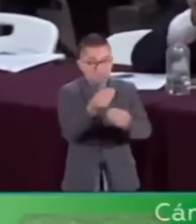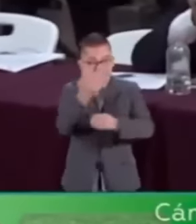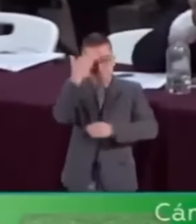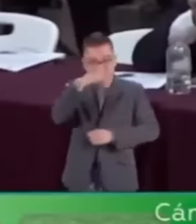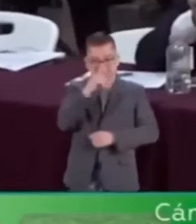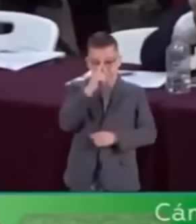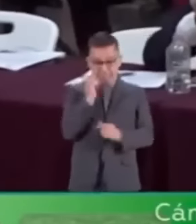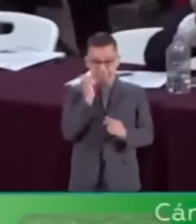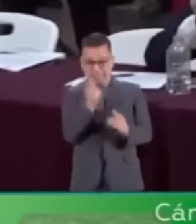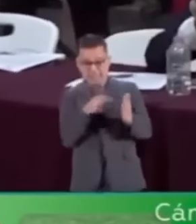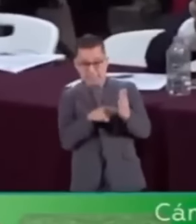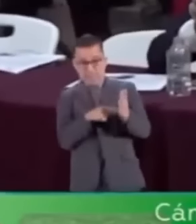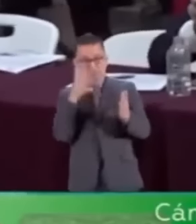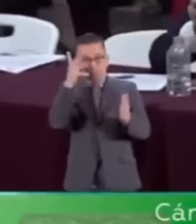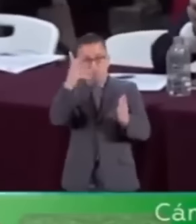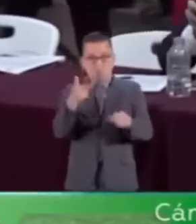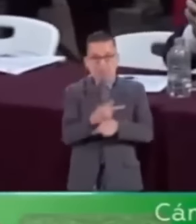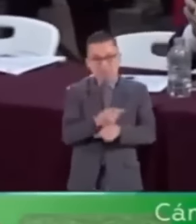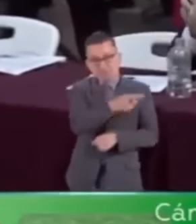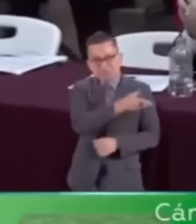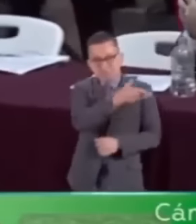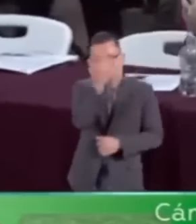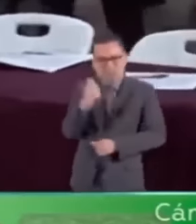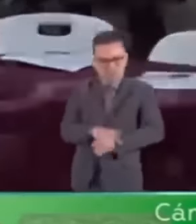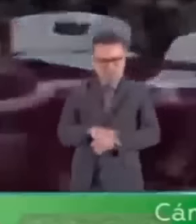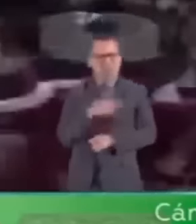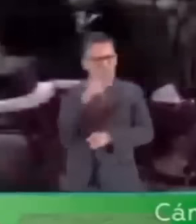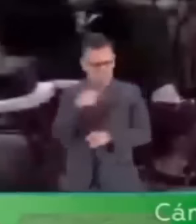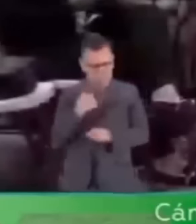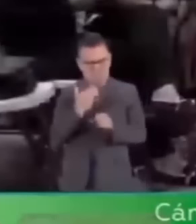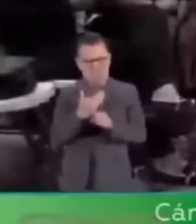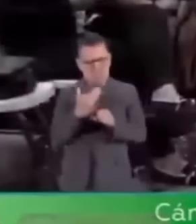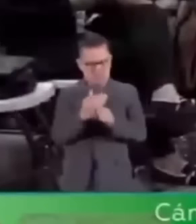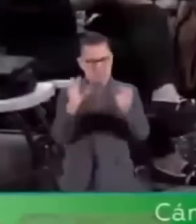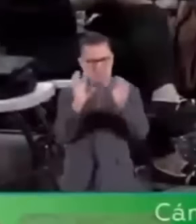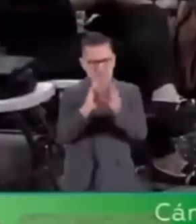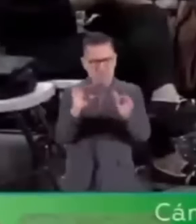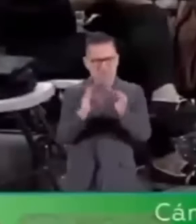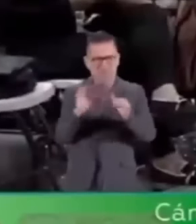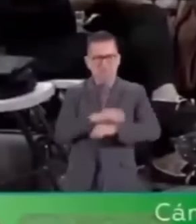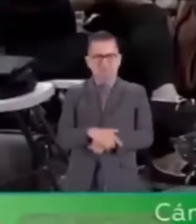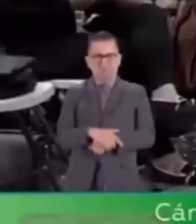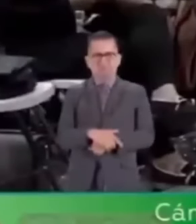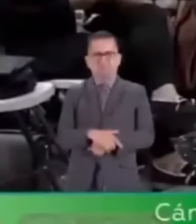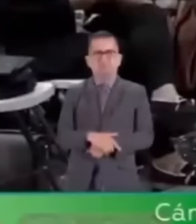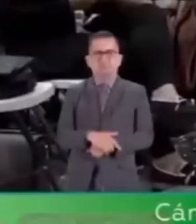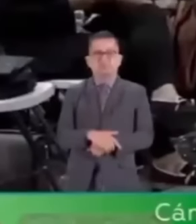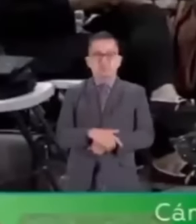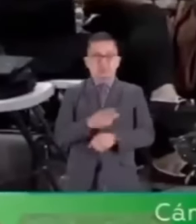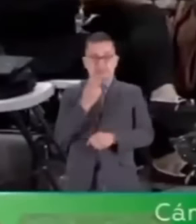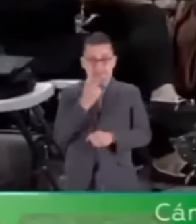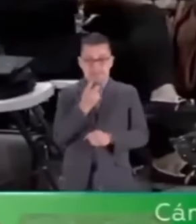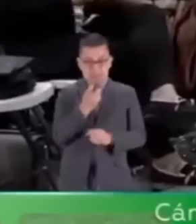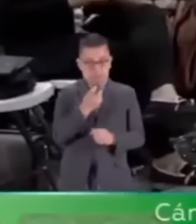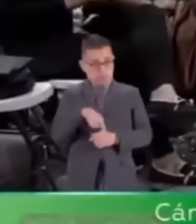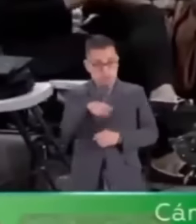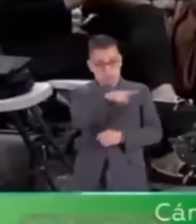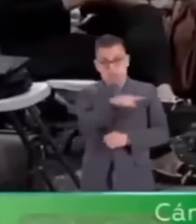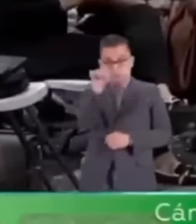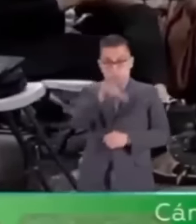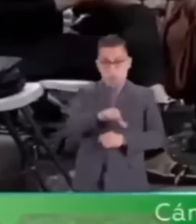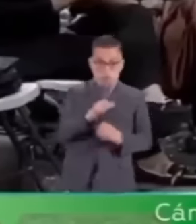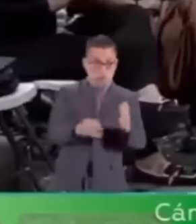las consecuencias. Pero se los voy a decir. Lo que hoy están haciendo es realmente